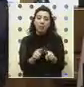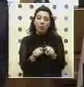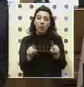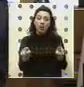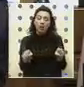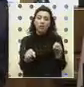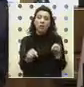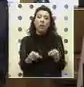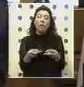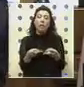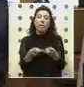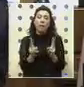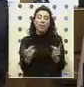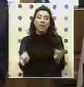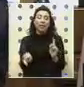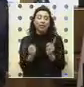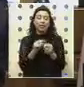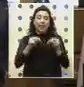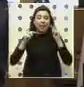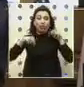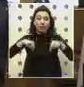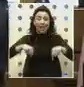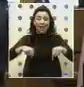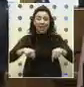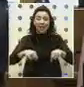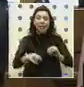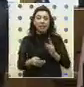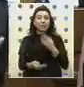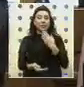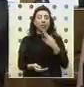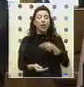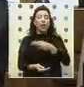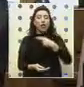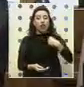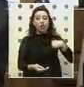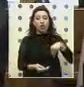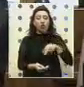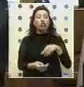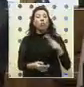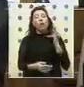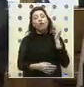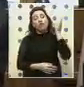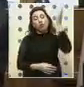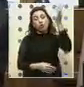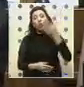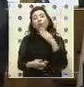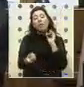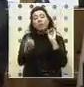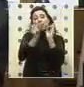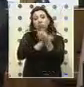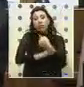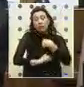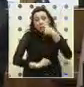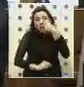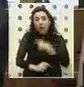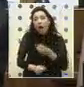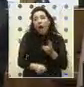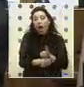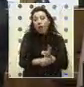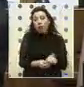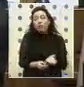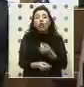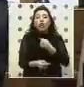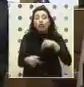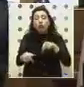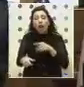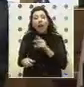que son los que nos permitieron estar acá, y porque también, digamos las cosas como son, nosotros vamos a ser el día de mañana adultos mayores, y claramente lo que nosotros hagamos